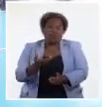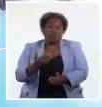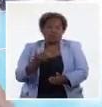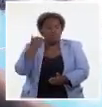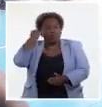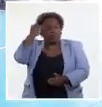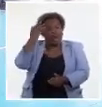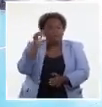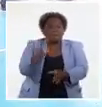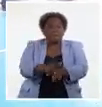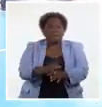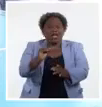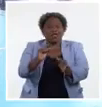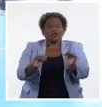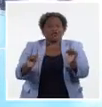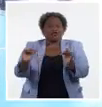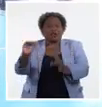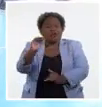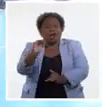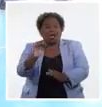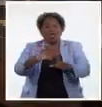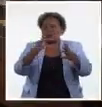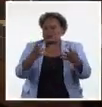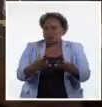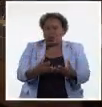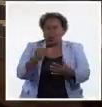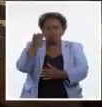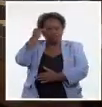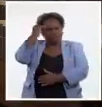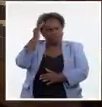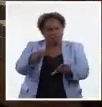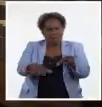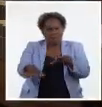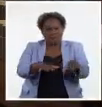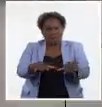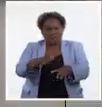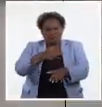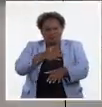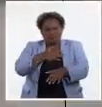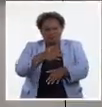de iniciar el doctorado y todo lo que venga con el tema superación.